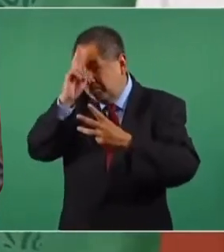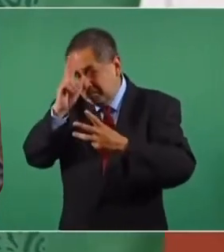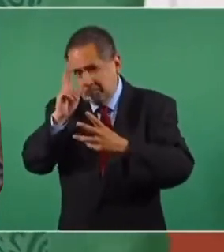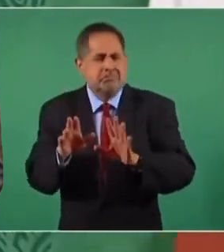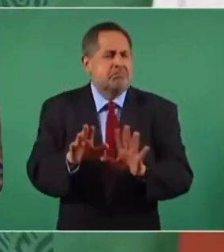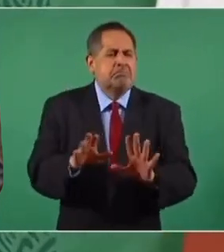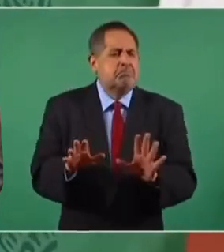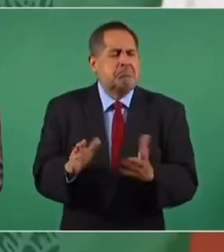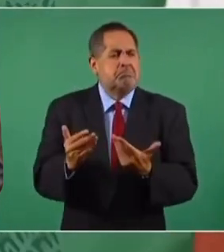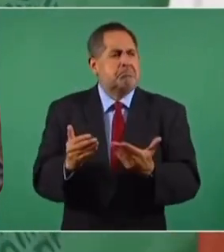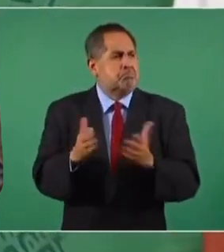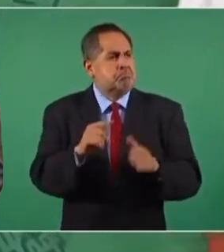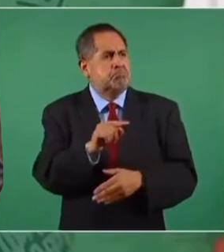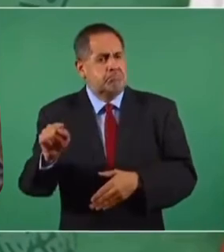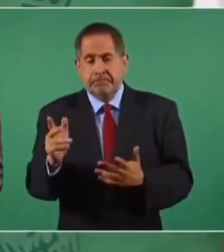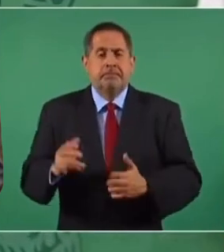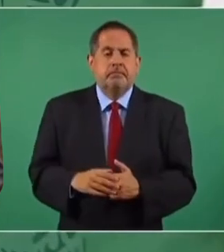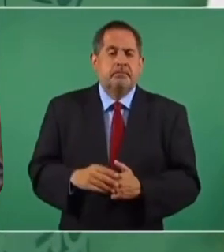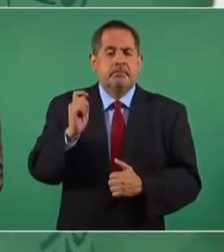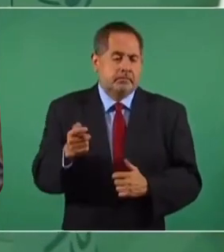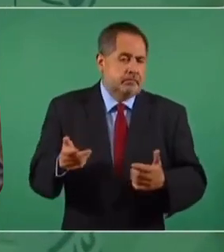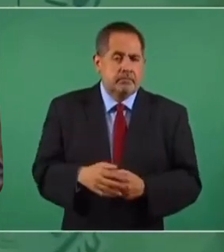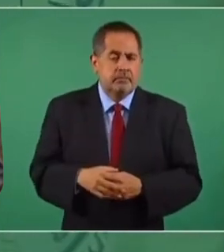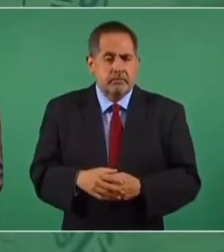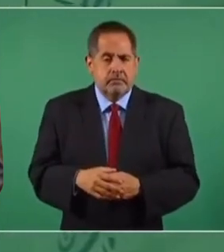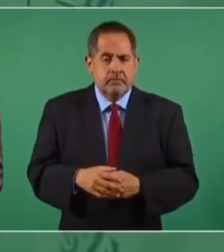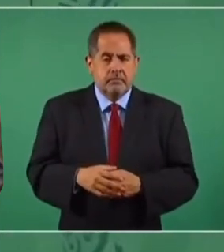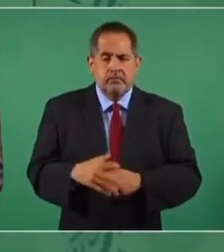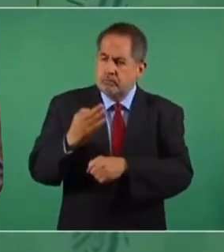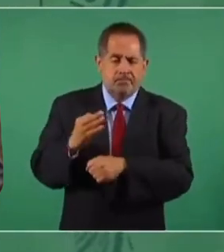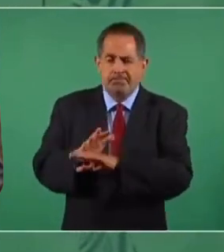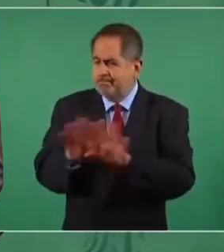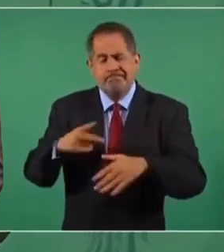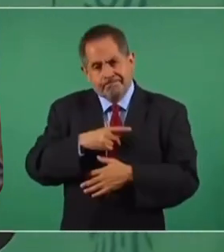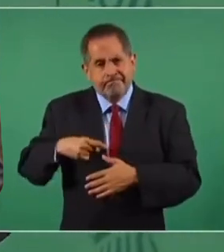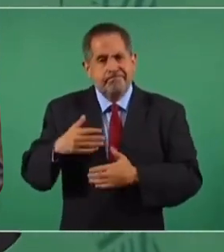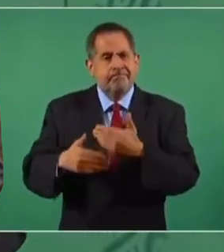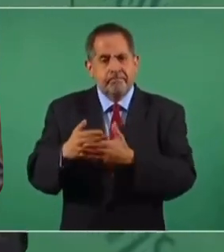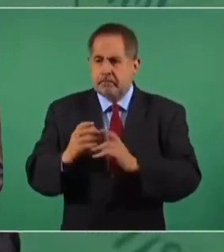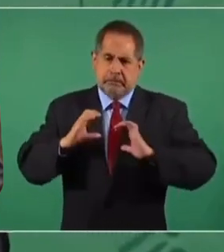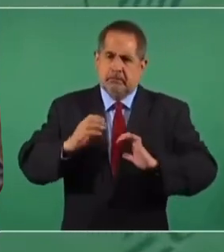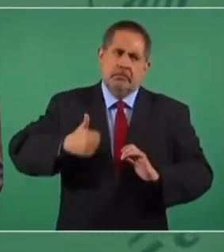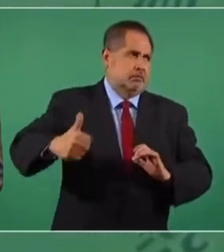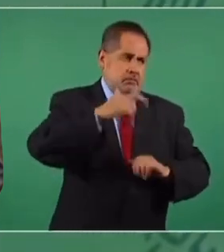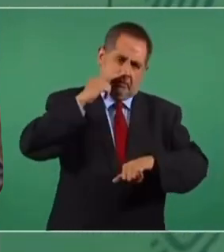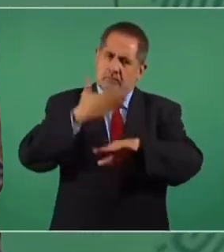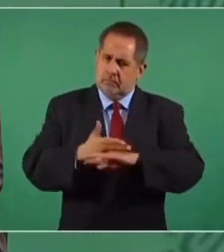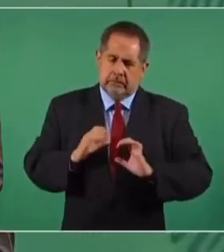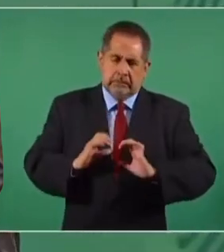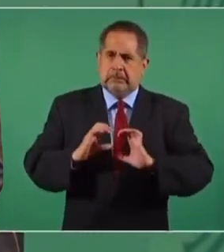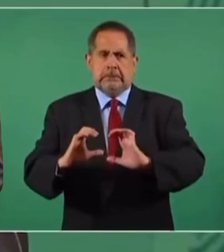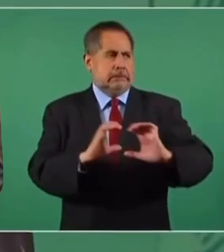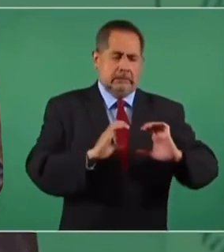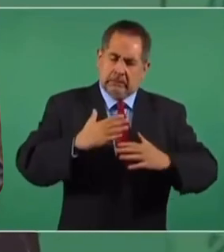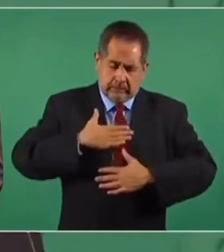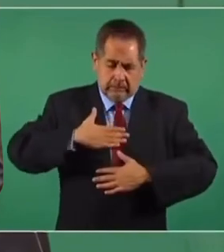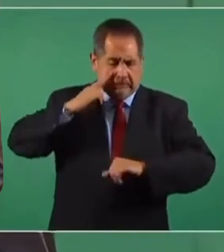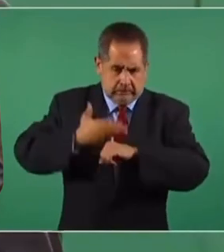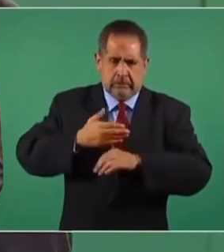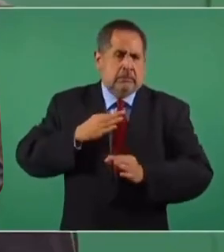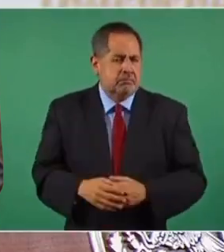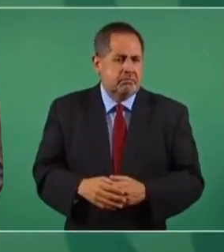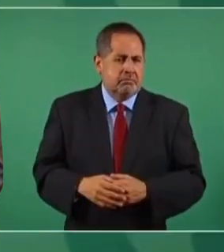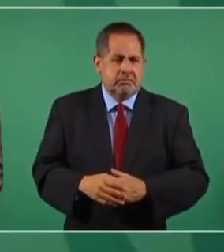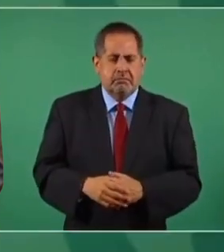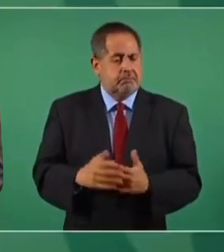porque lo cierto es que ya es el momento de que nos cuidemos, de que nosotros mismos nos